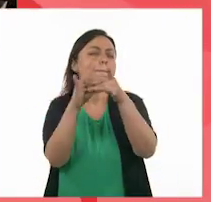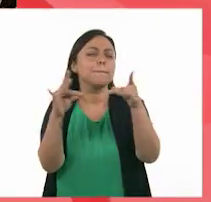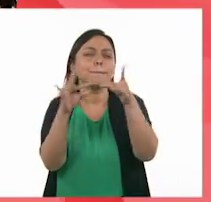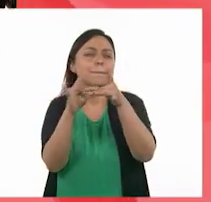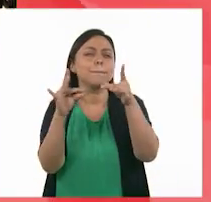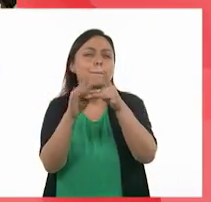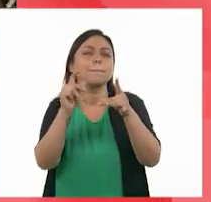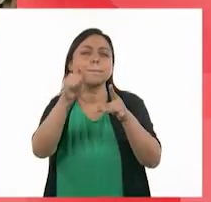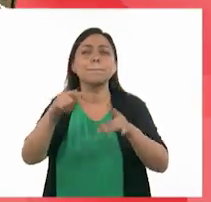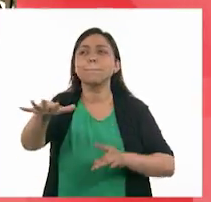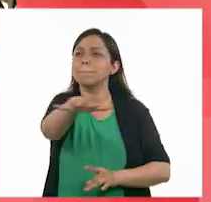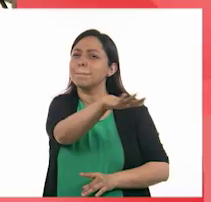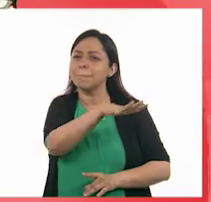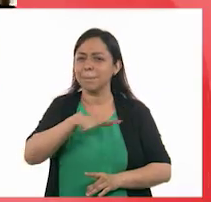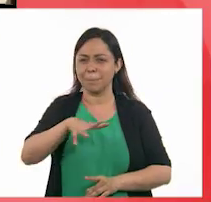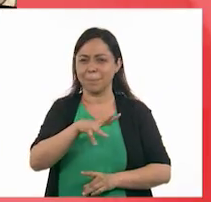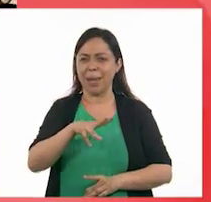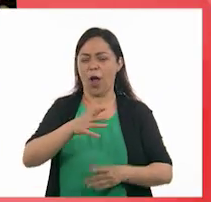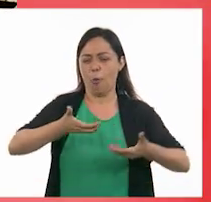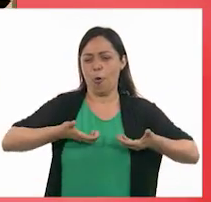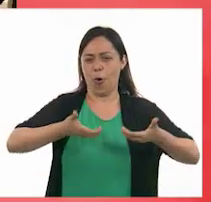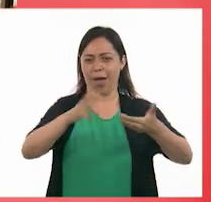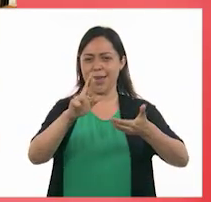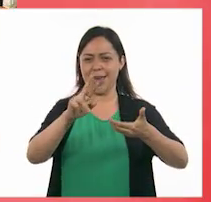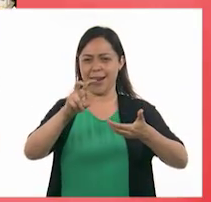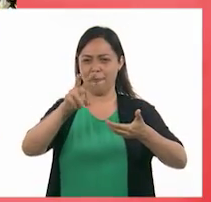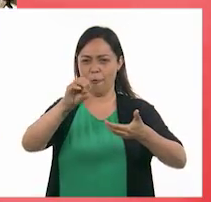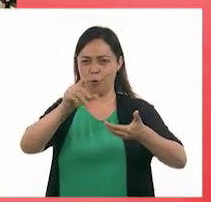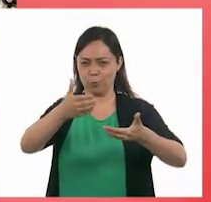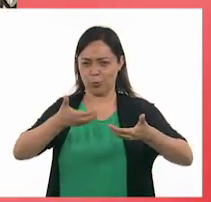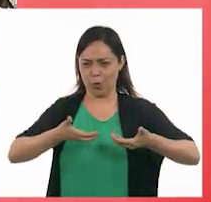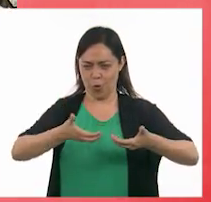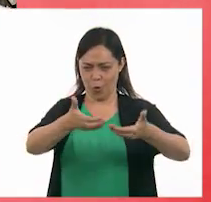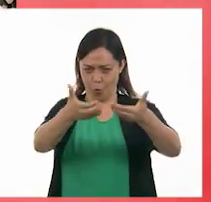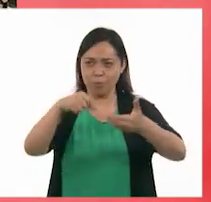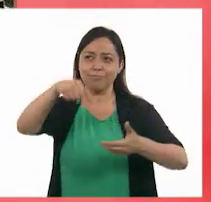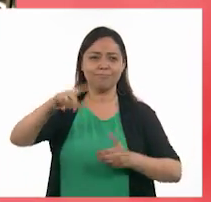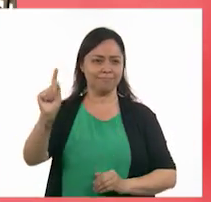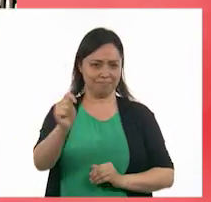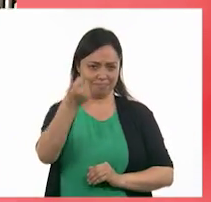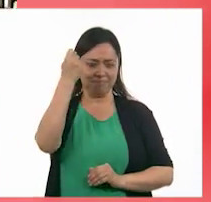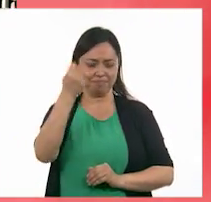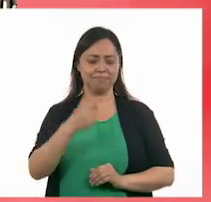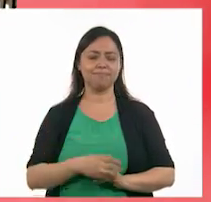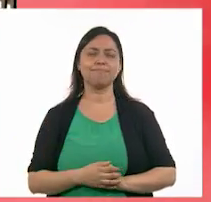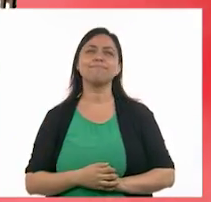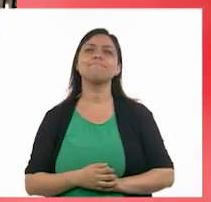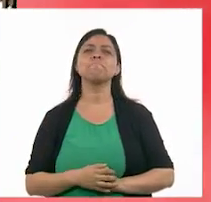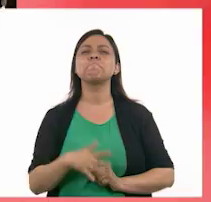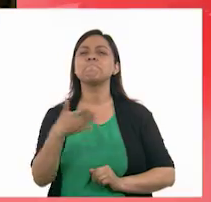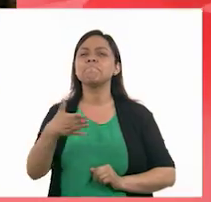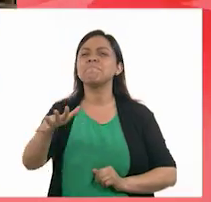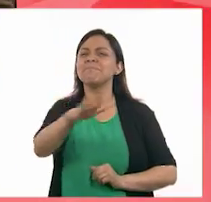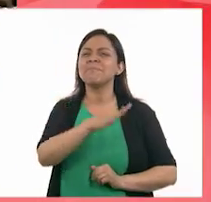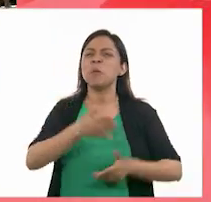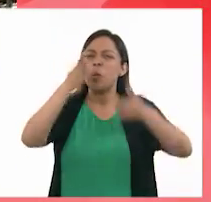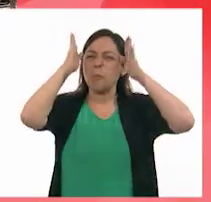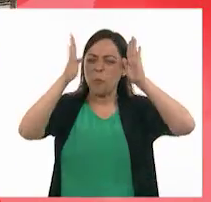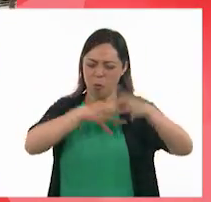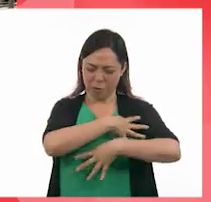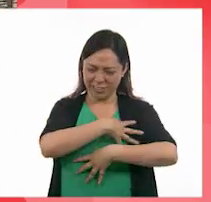poco aquí, estamos en la Avenida Revolución en Tijuana. Este tema de el burro